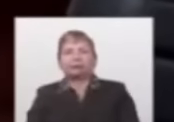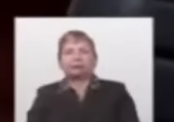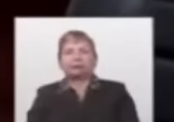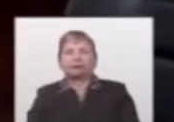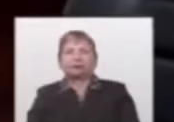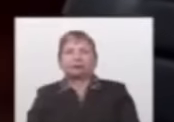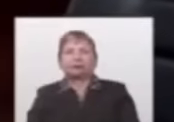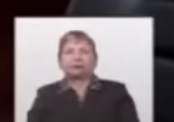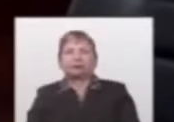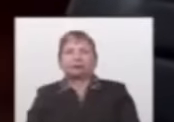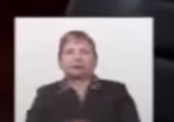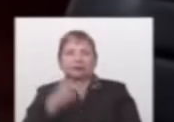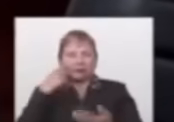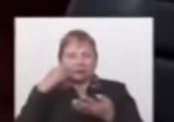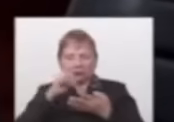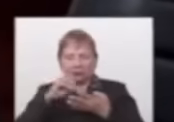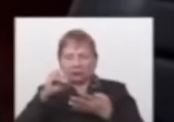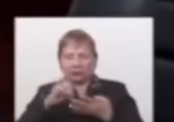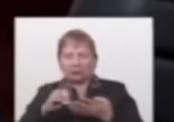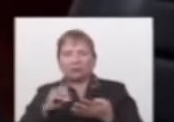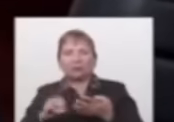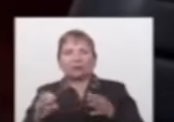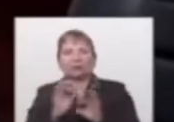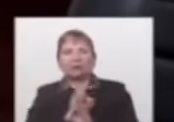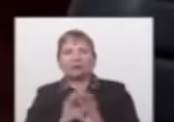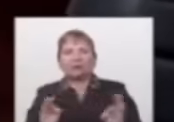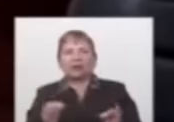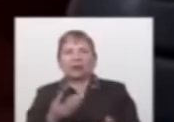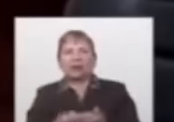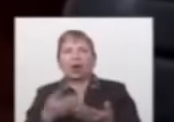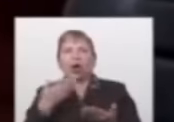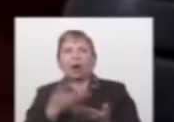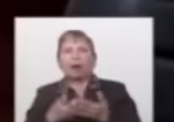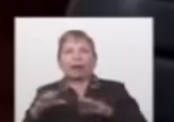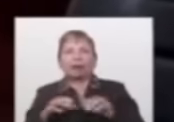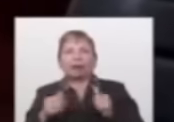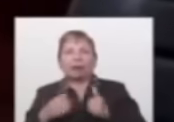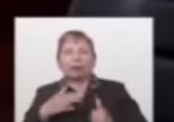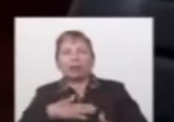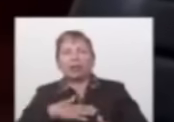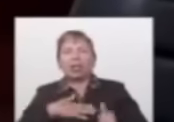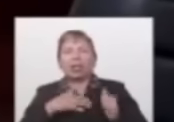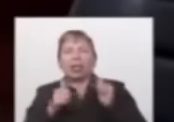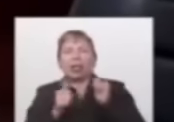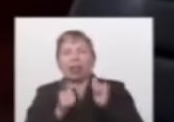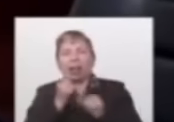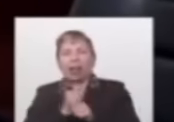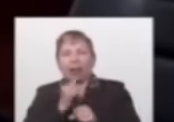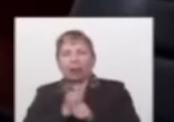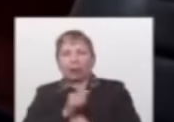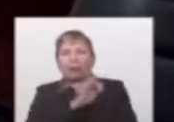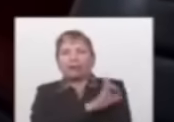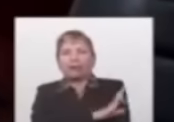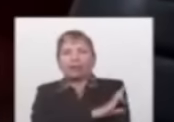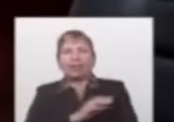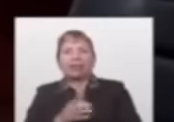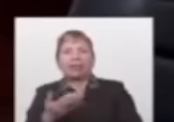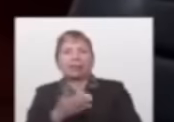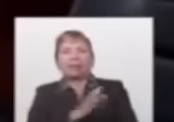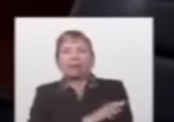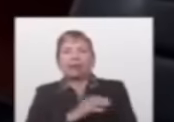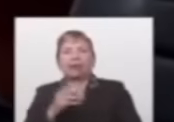de observación, sin ningún tipo de objeción a mi labor como fiscal. He sido fiscal